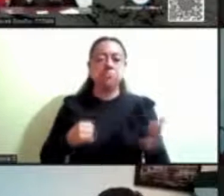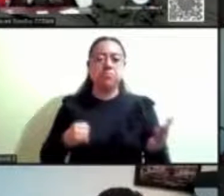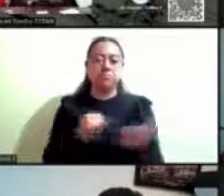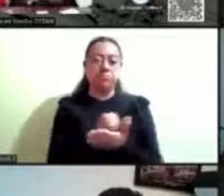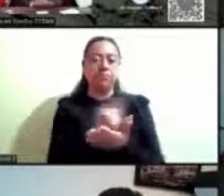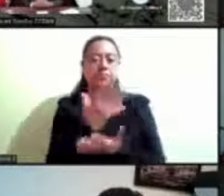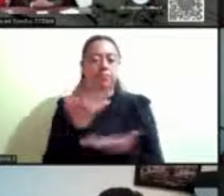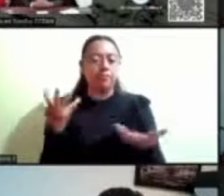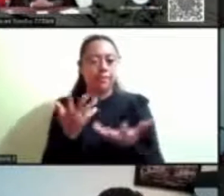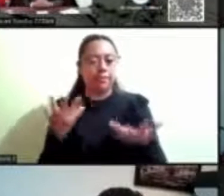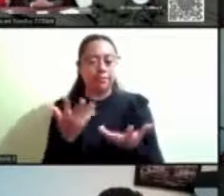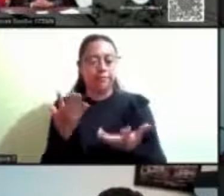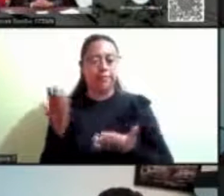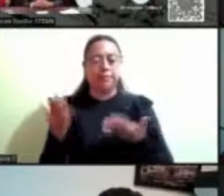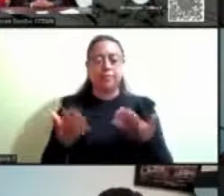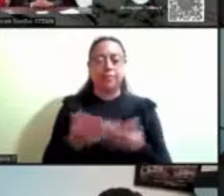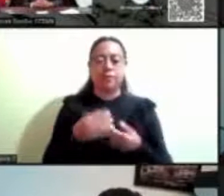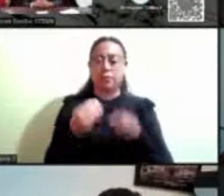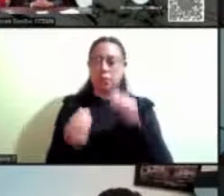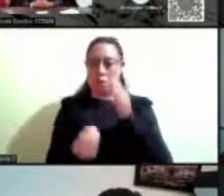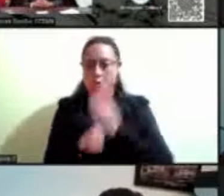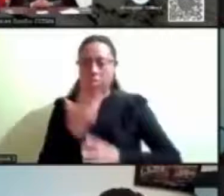de Transparencia registró un total de